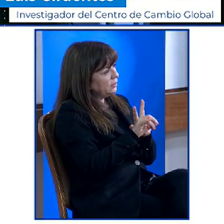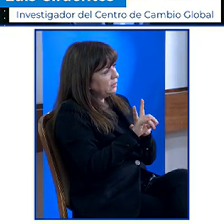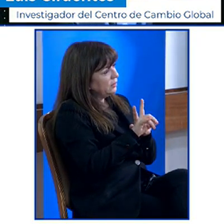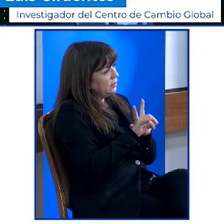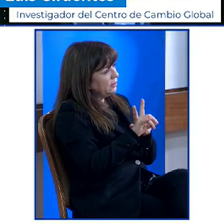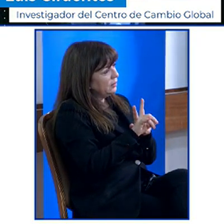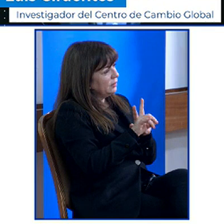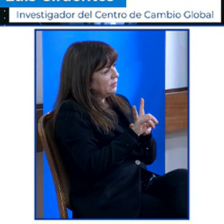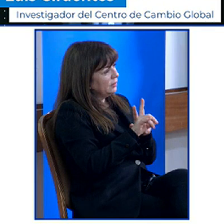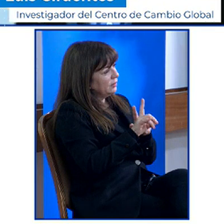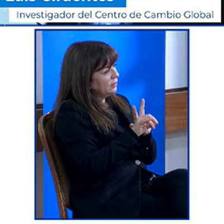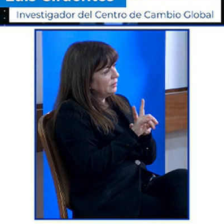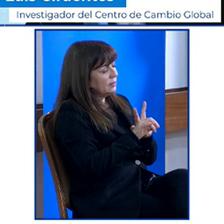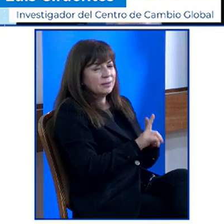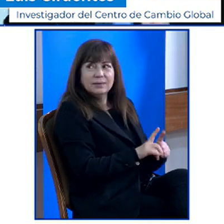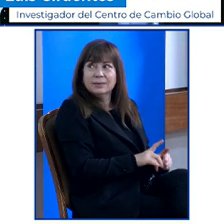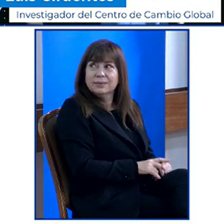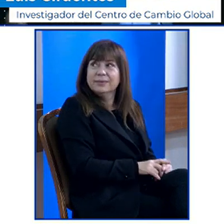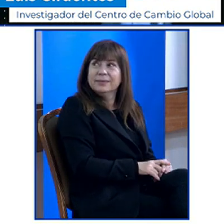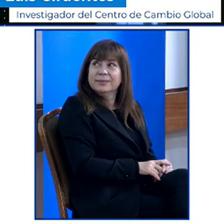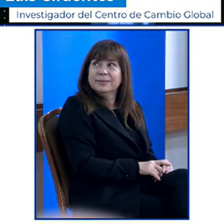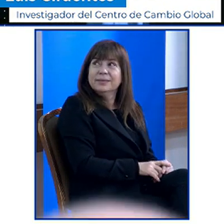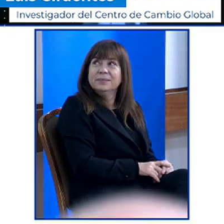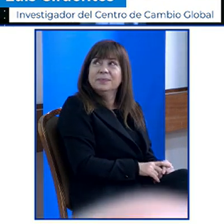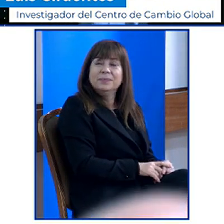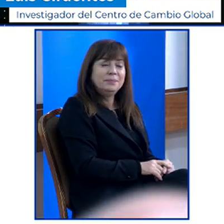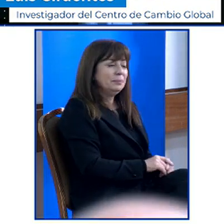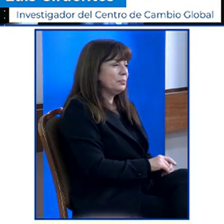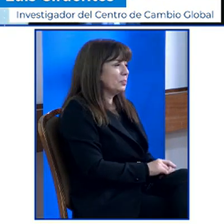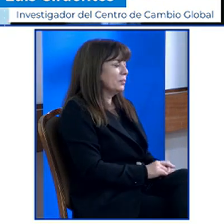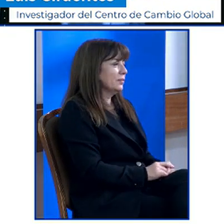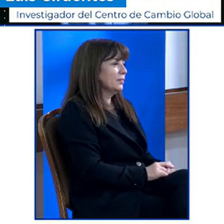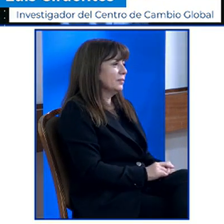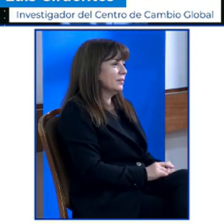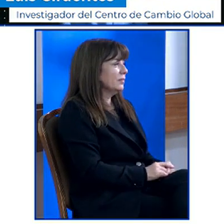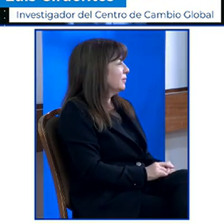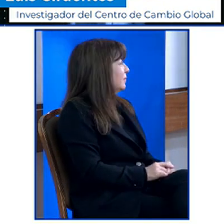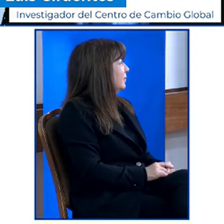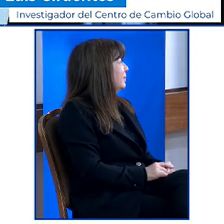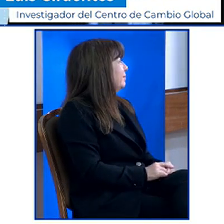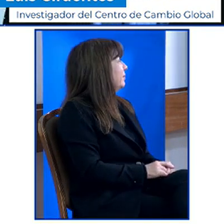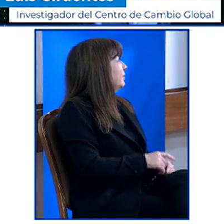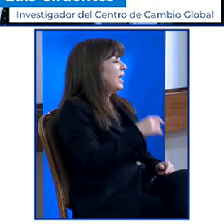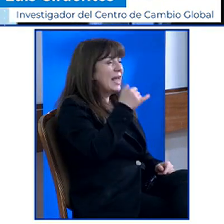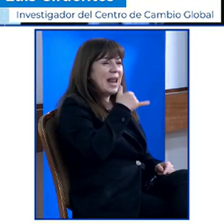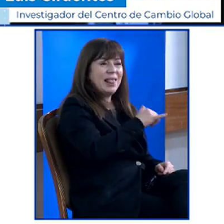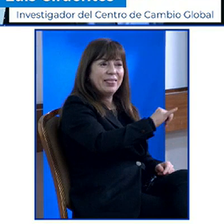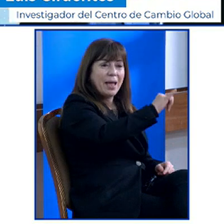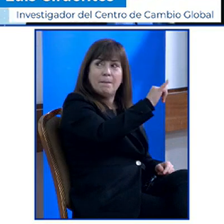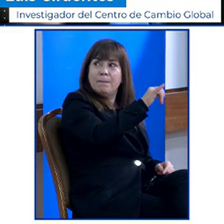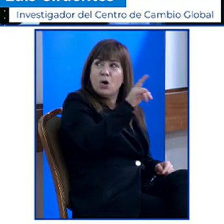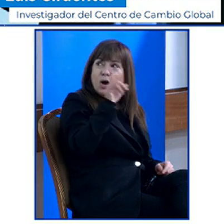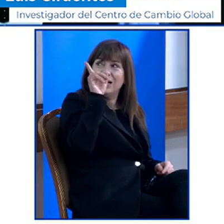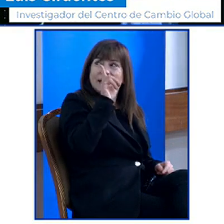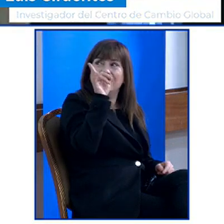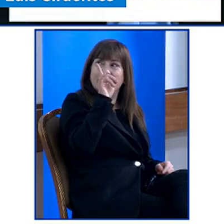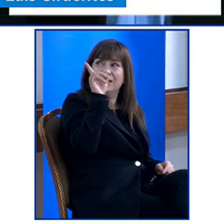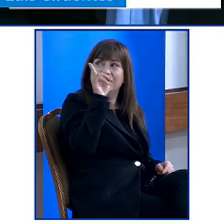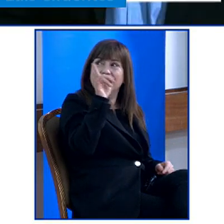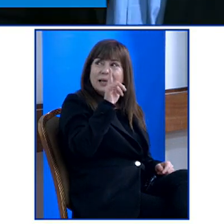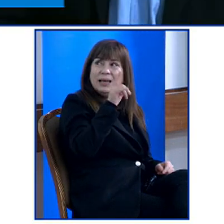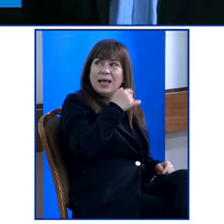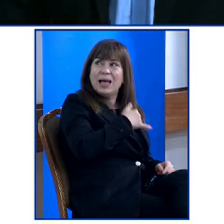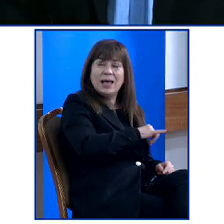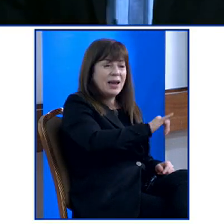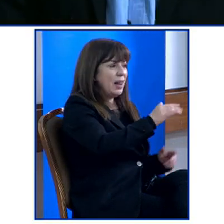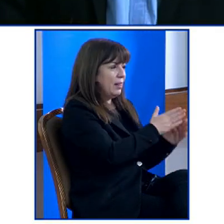Arriba decía primera visita, segunda visita, etc. Y esto en el tiempo. Cada uno de esas